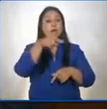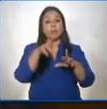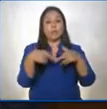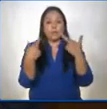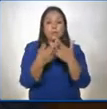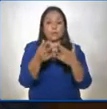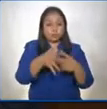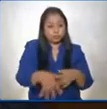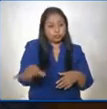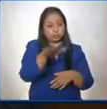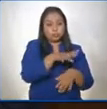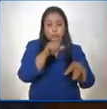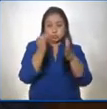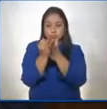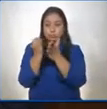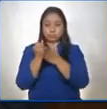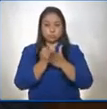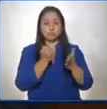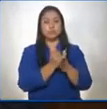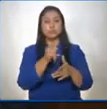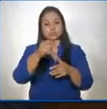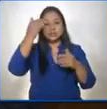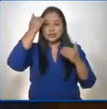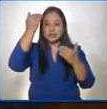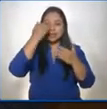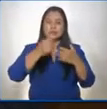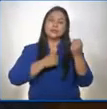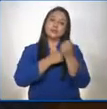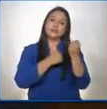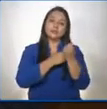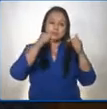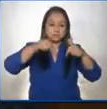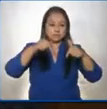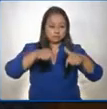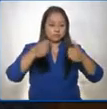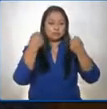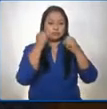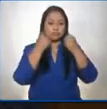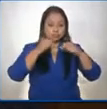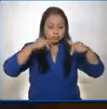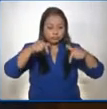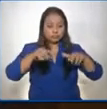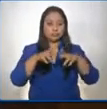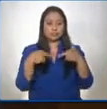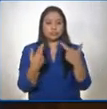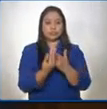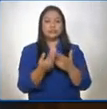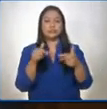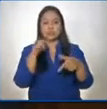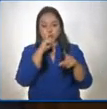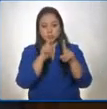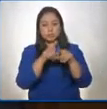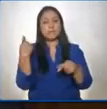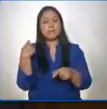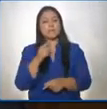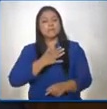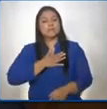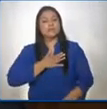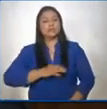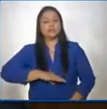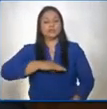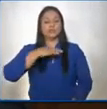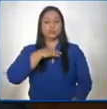las instituciones que hicieron posible toda la logística. Para mí es un privilegio darles la